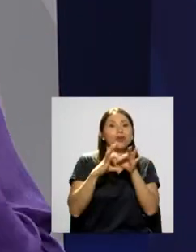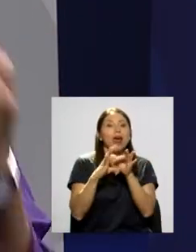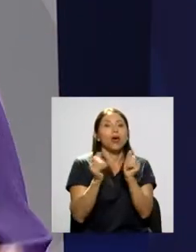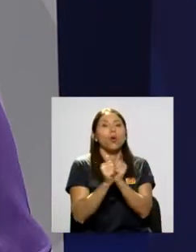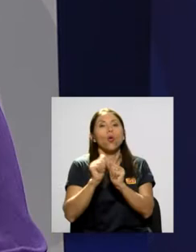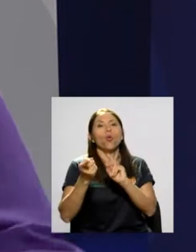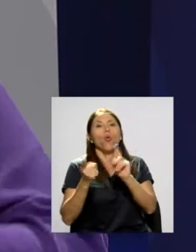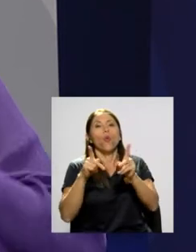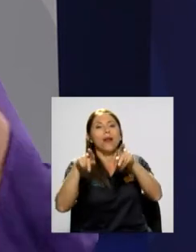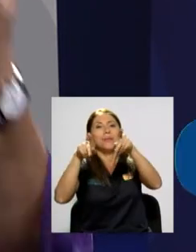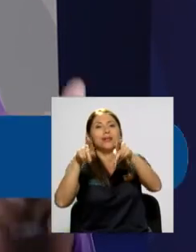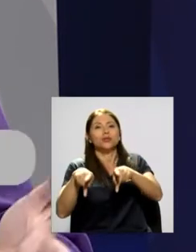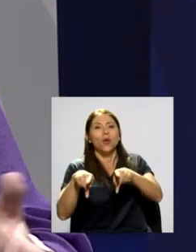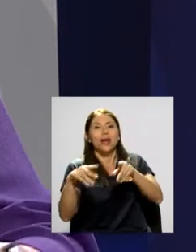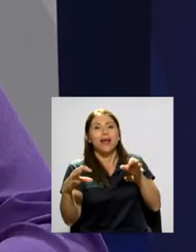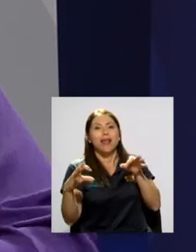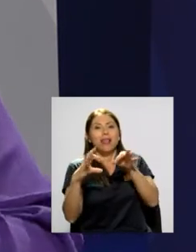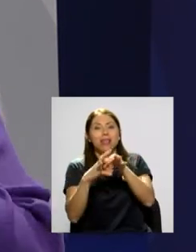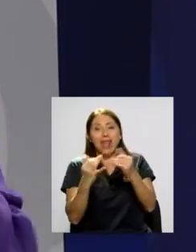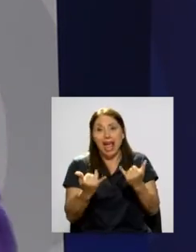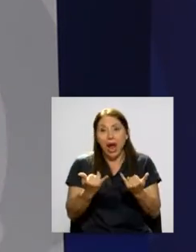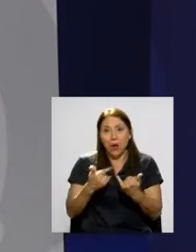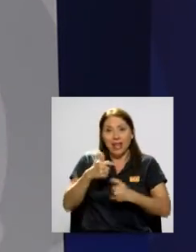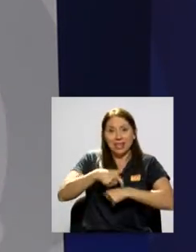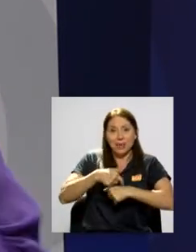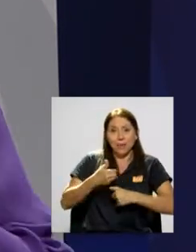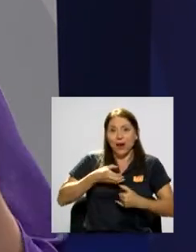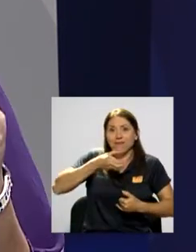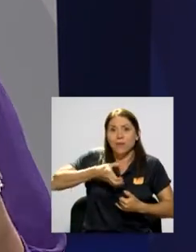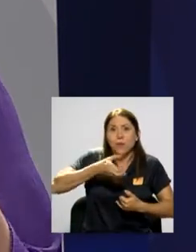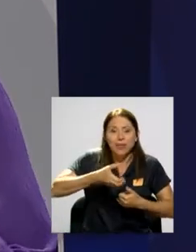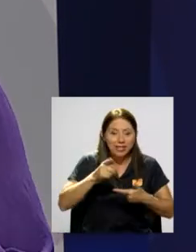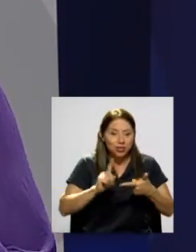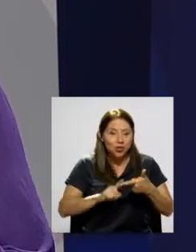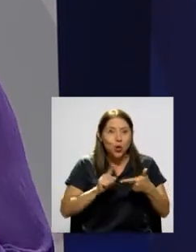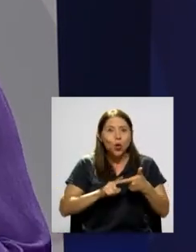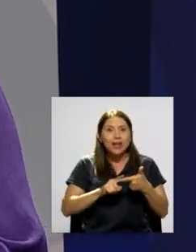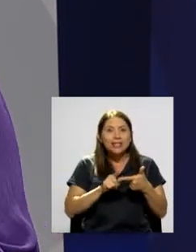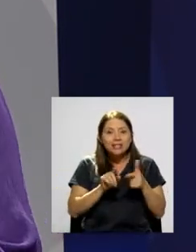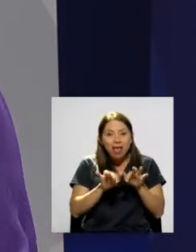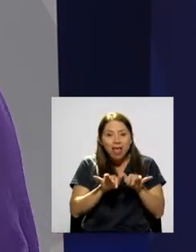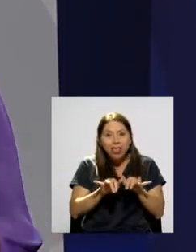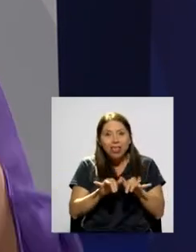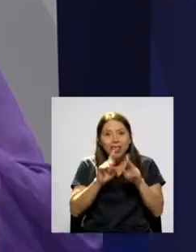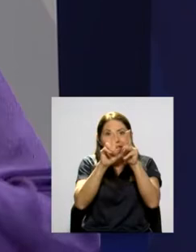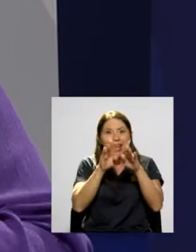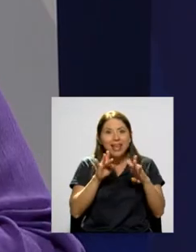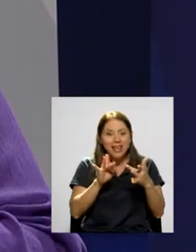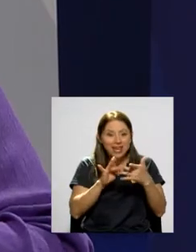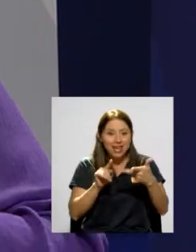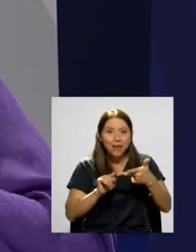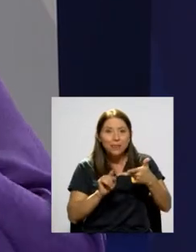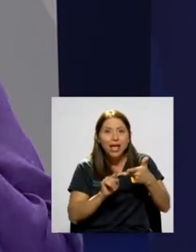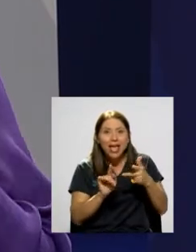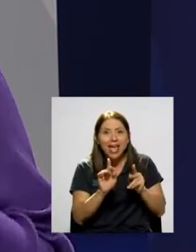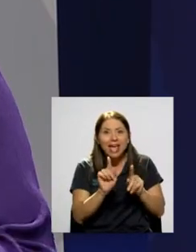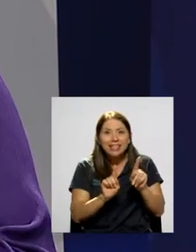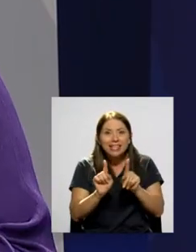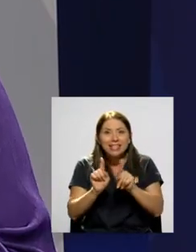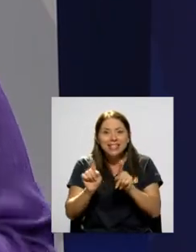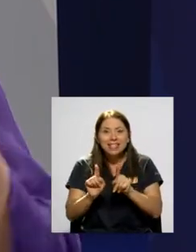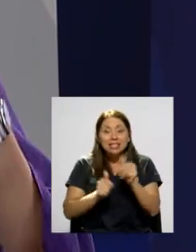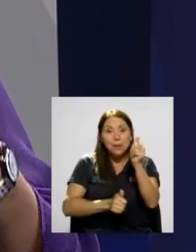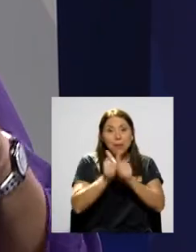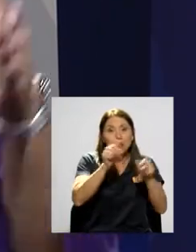de las recomendaciones, de los reviews en línea, de las estrellitas. Entonces, estamos en un momento donde la mayoría de las personas les